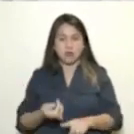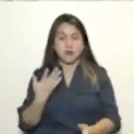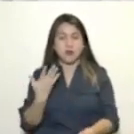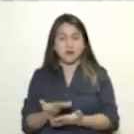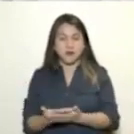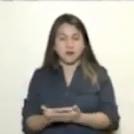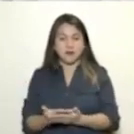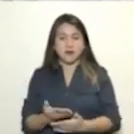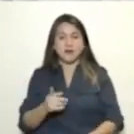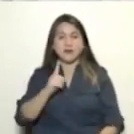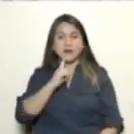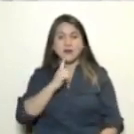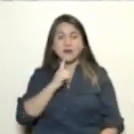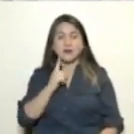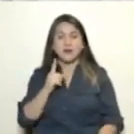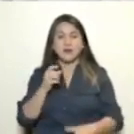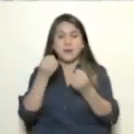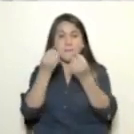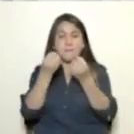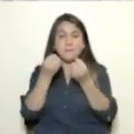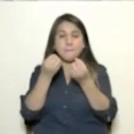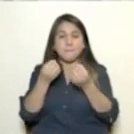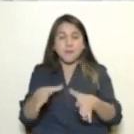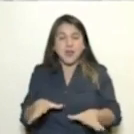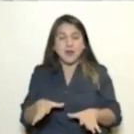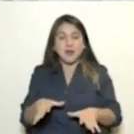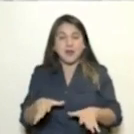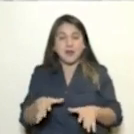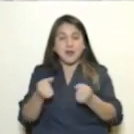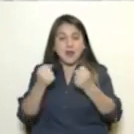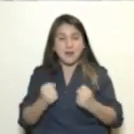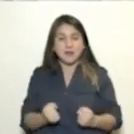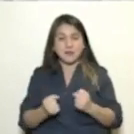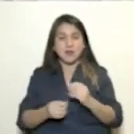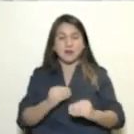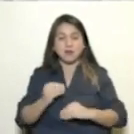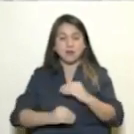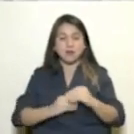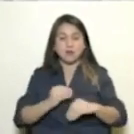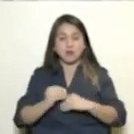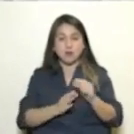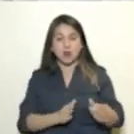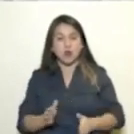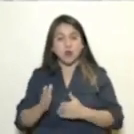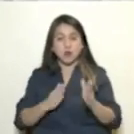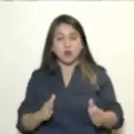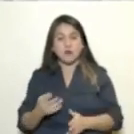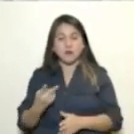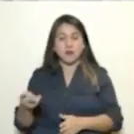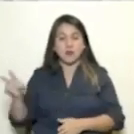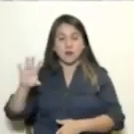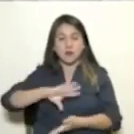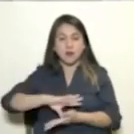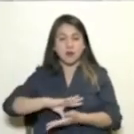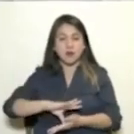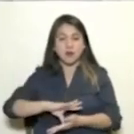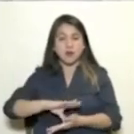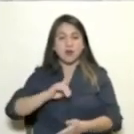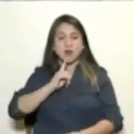que es la pérdida de la capacidad productiva del país. O sea,